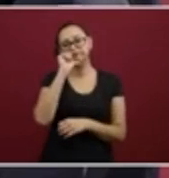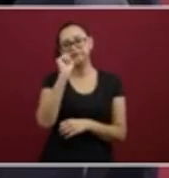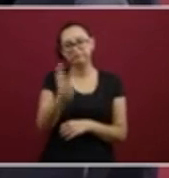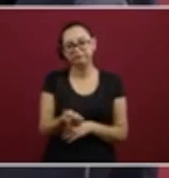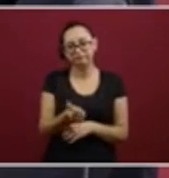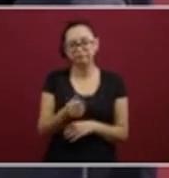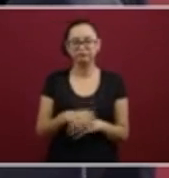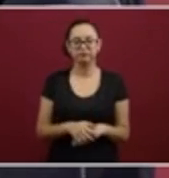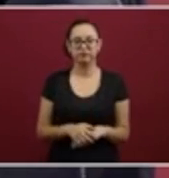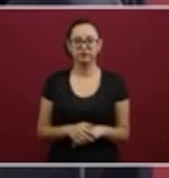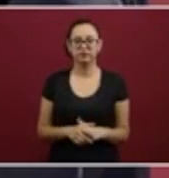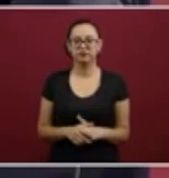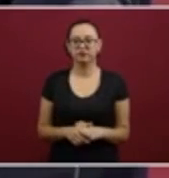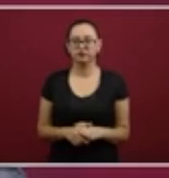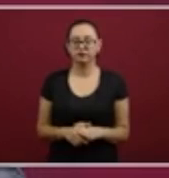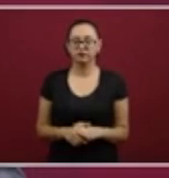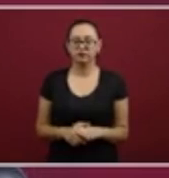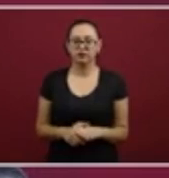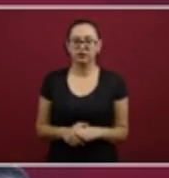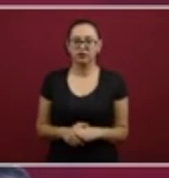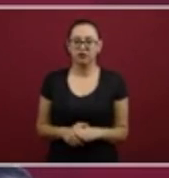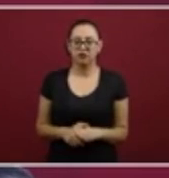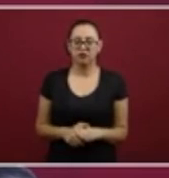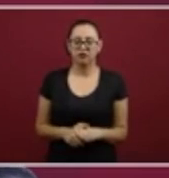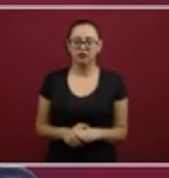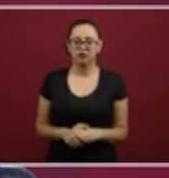en el país, los que